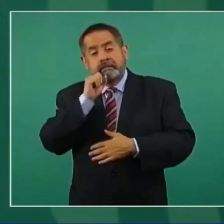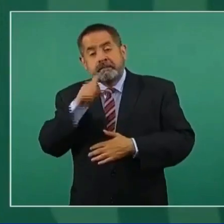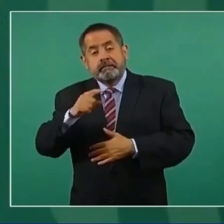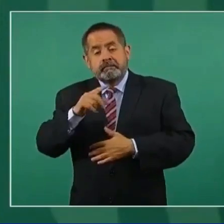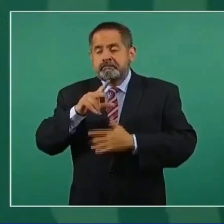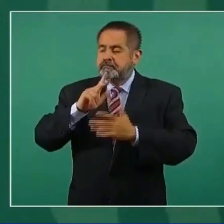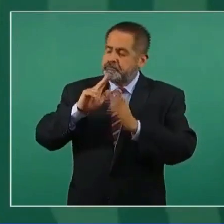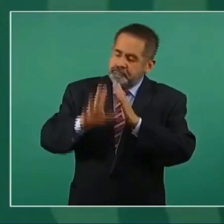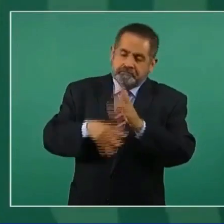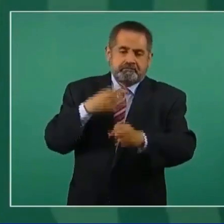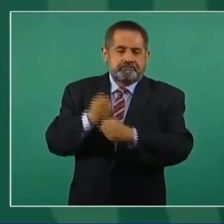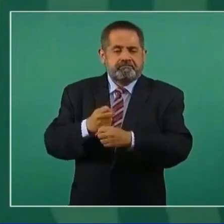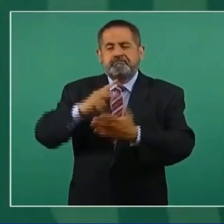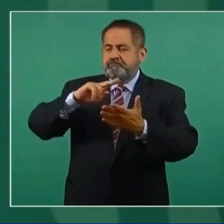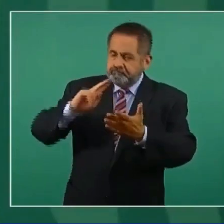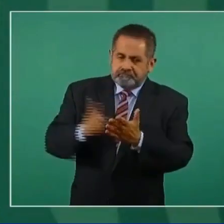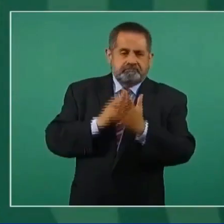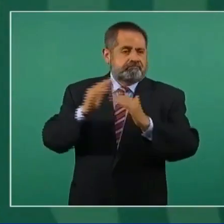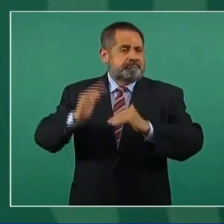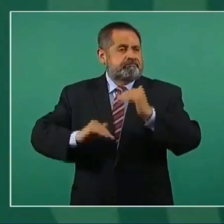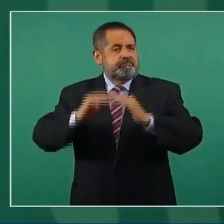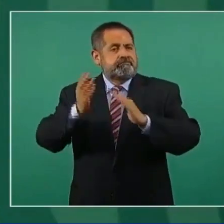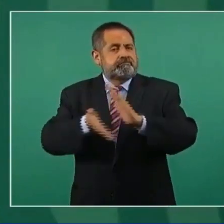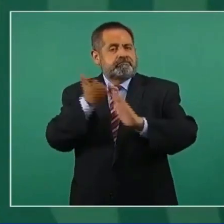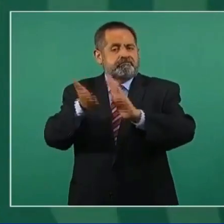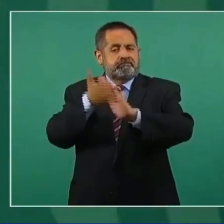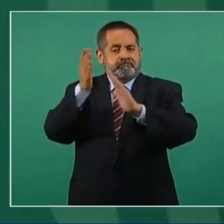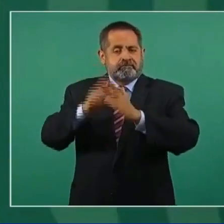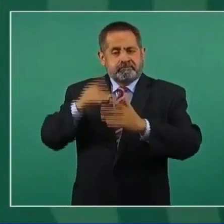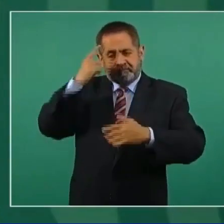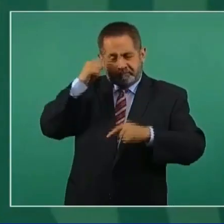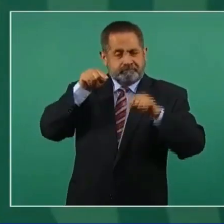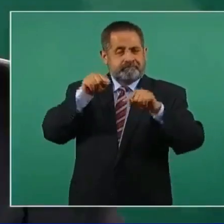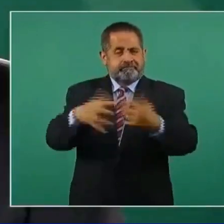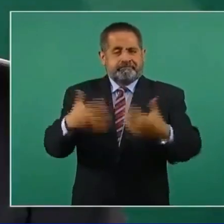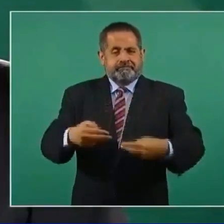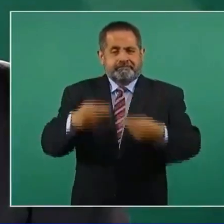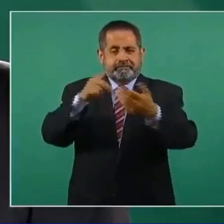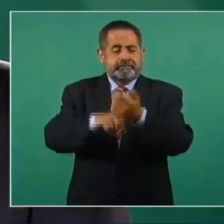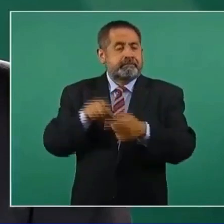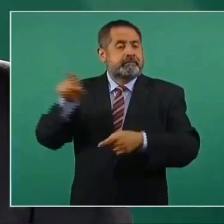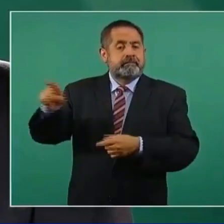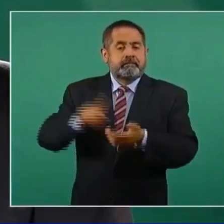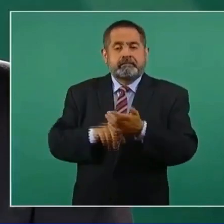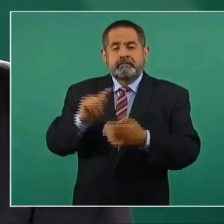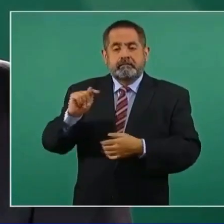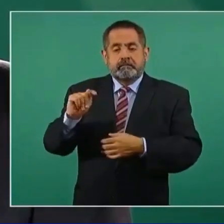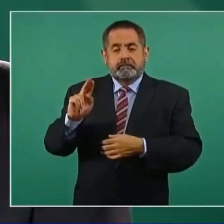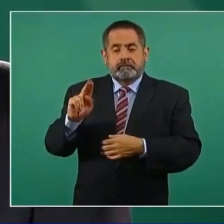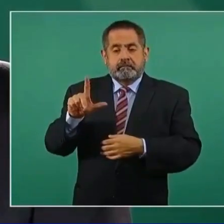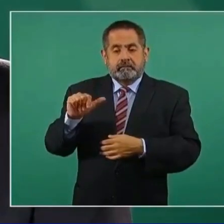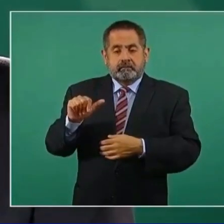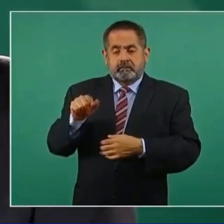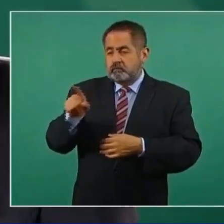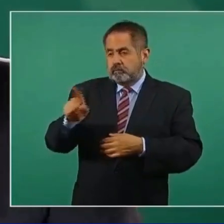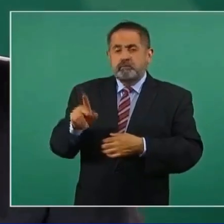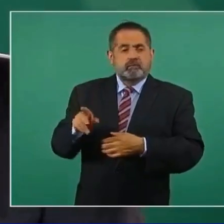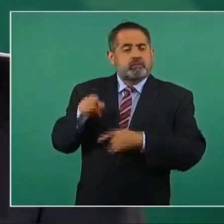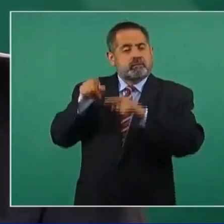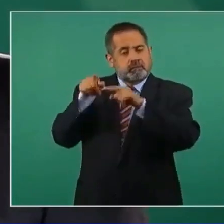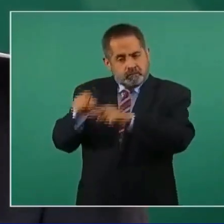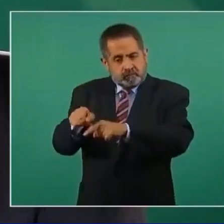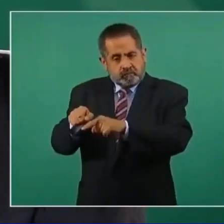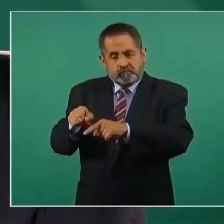reiniciar la construcción de una planta coquizadora en Tula, que se